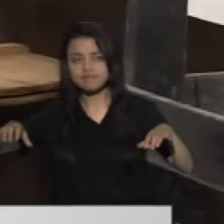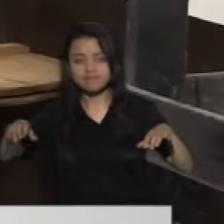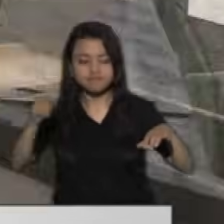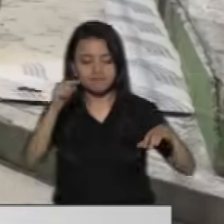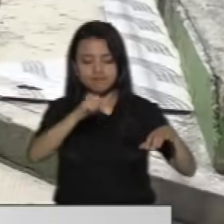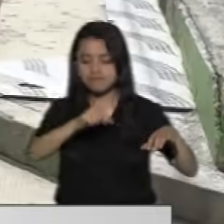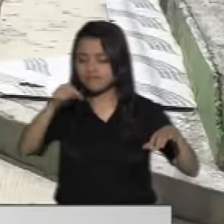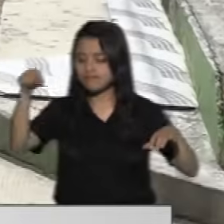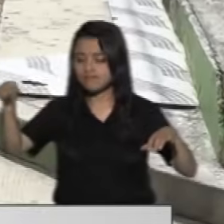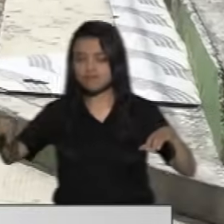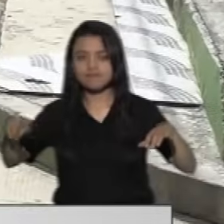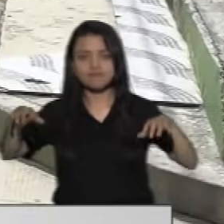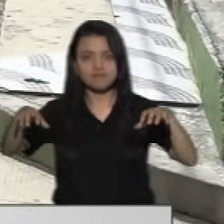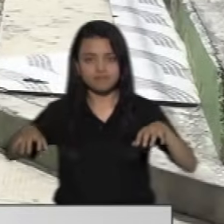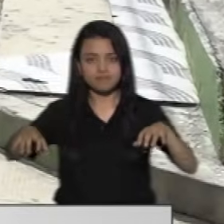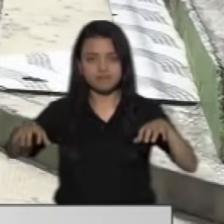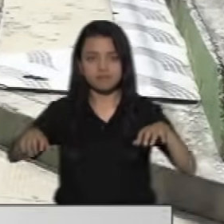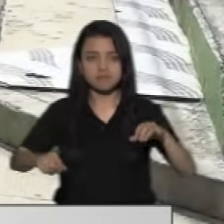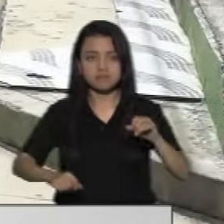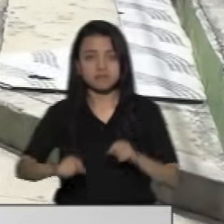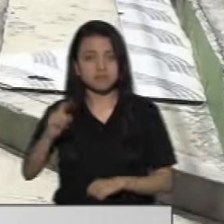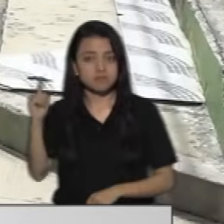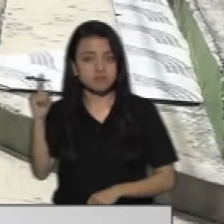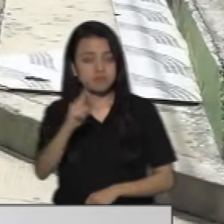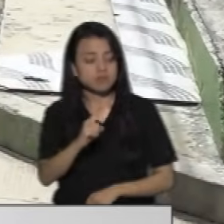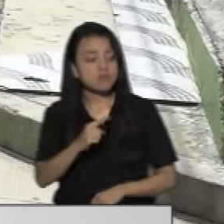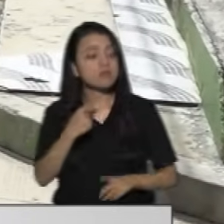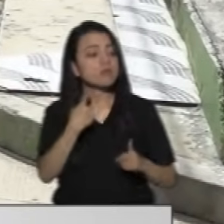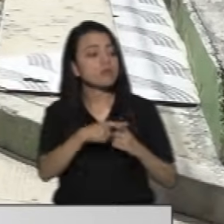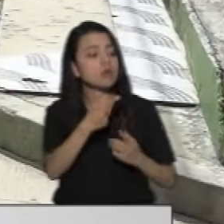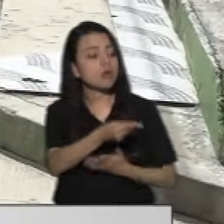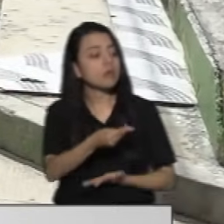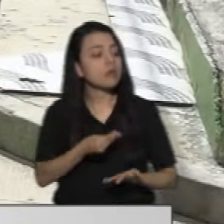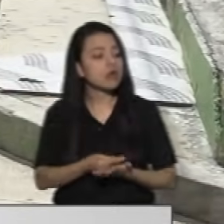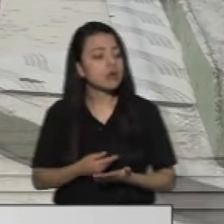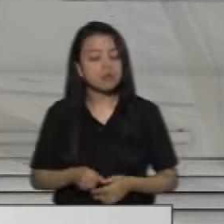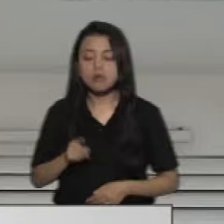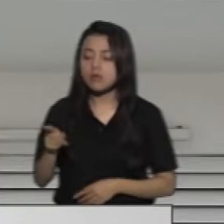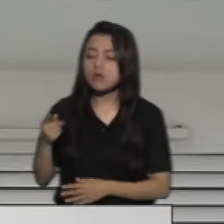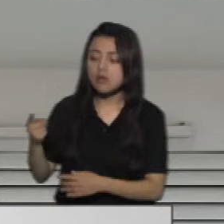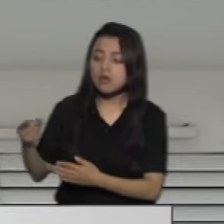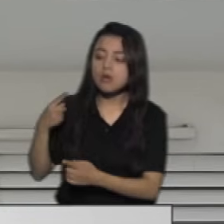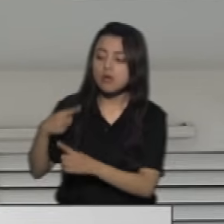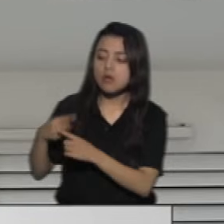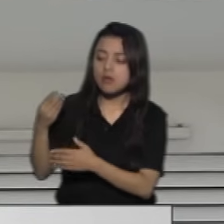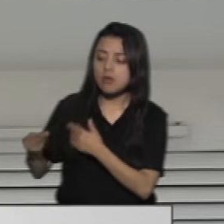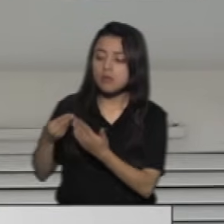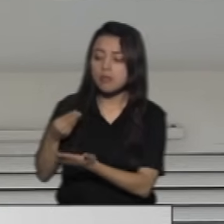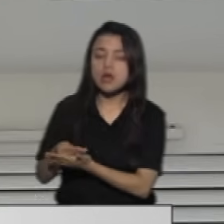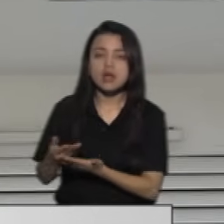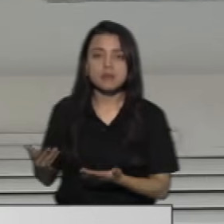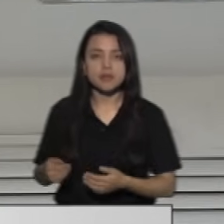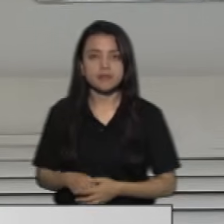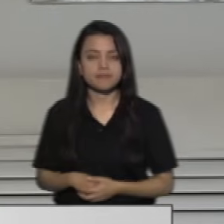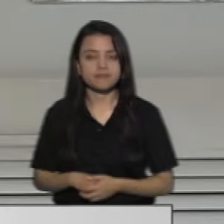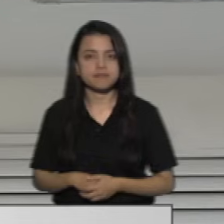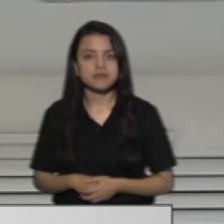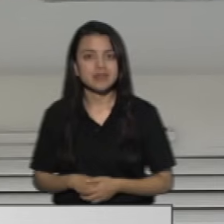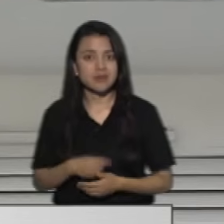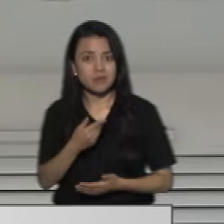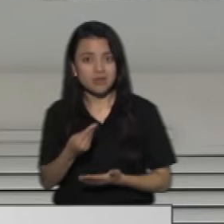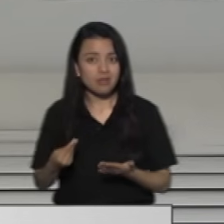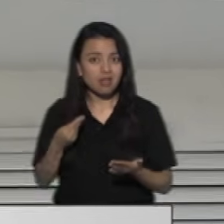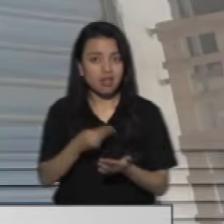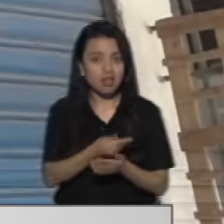blancos de las bandas de extorsionistas en el área metropolitana. En el primero, en Soledad, dos personas